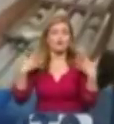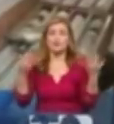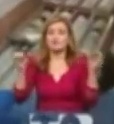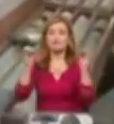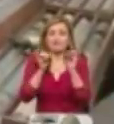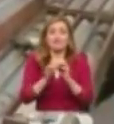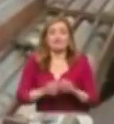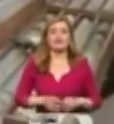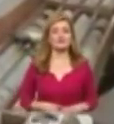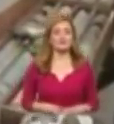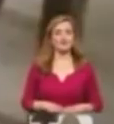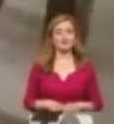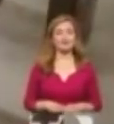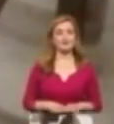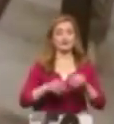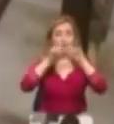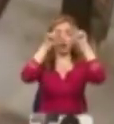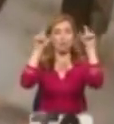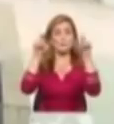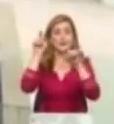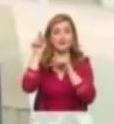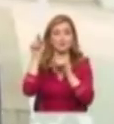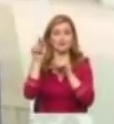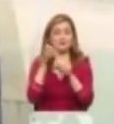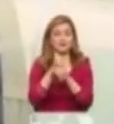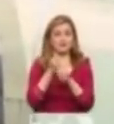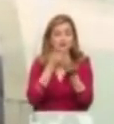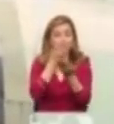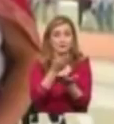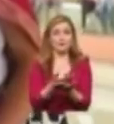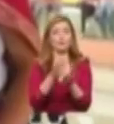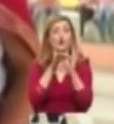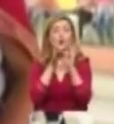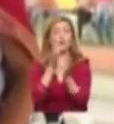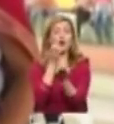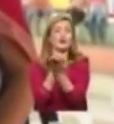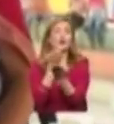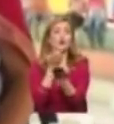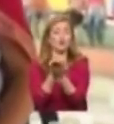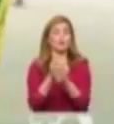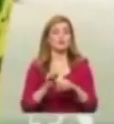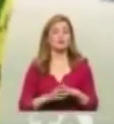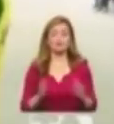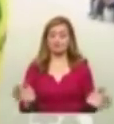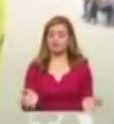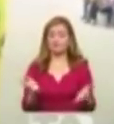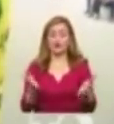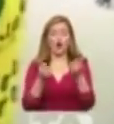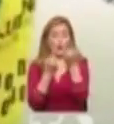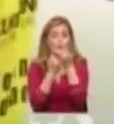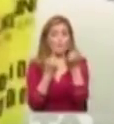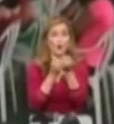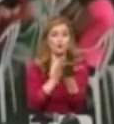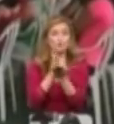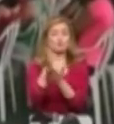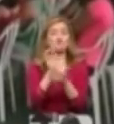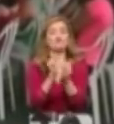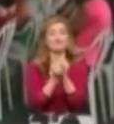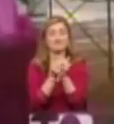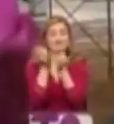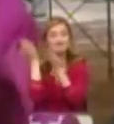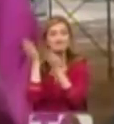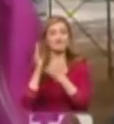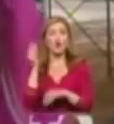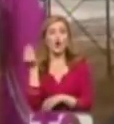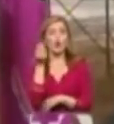inmensa. Finalmente, la empresa Curi Mining realizó la entrega de un aporte económico como incentivo para apoyar la carrera deportiva de